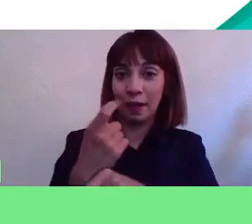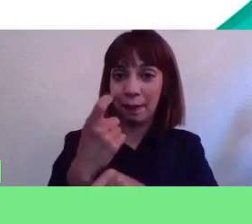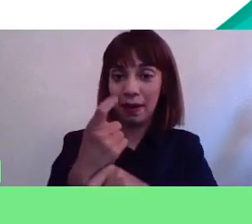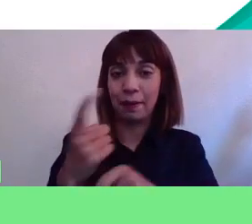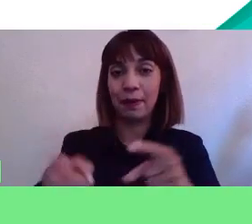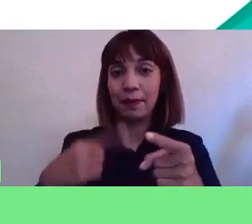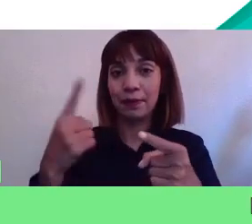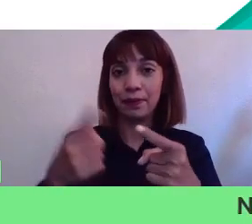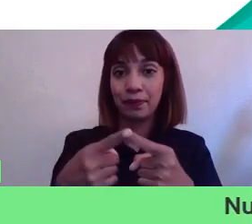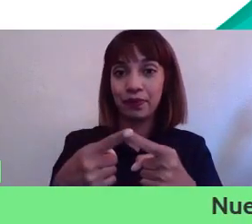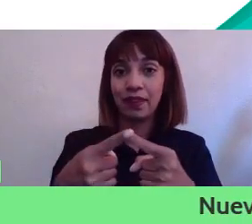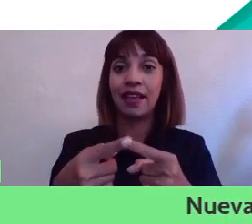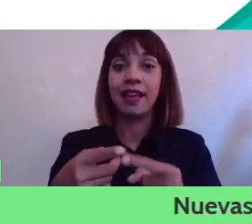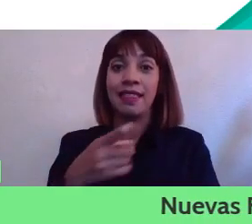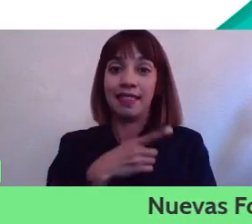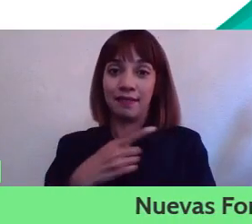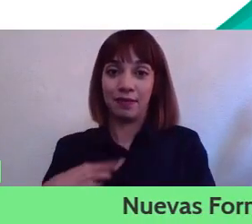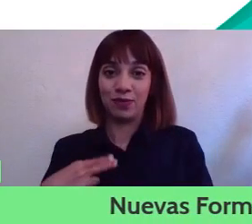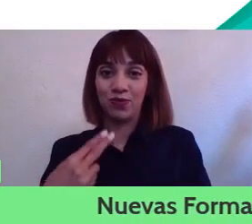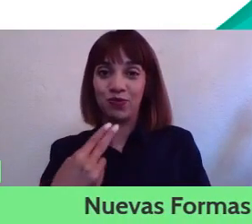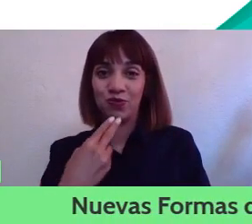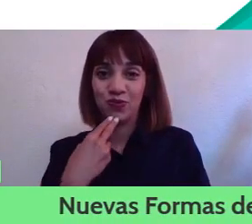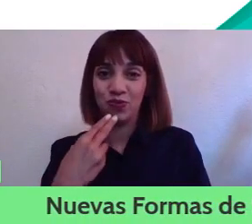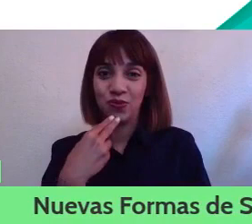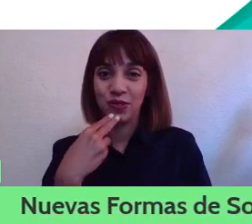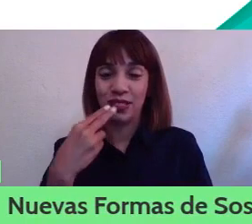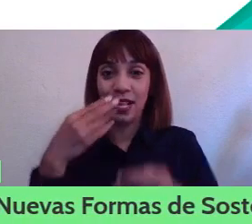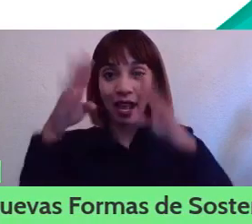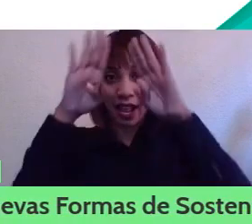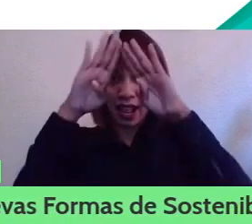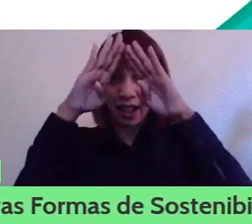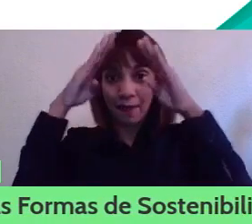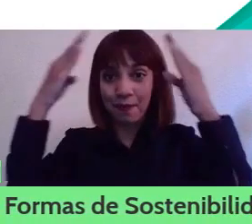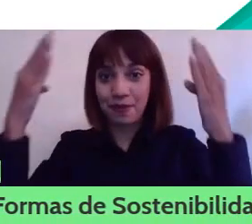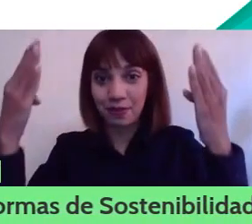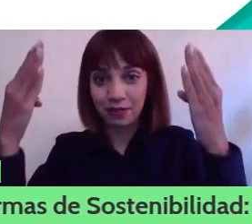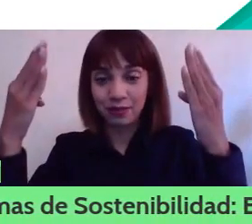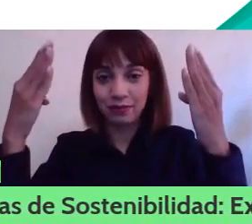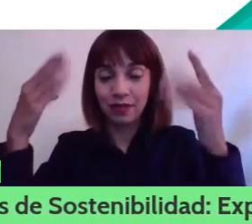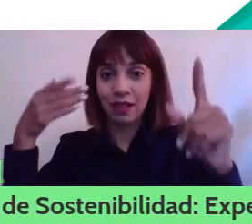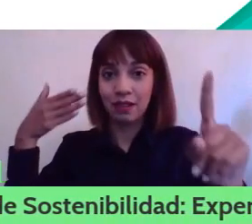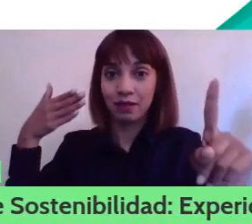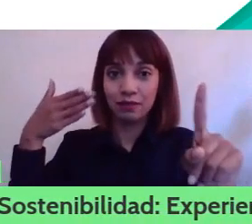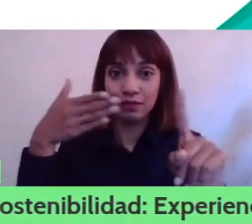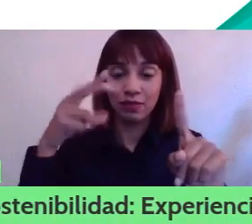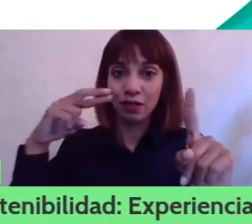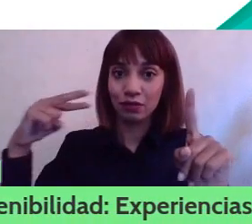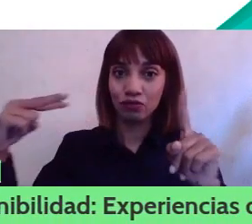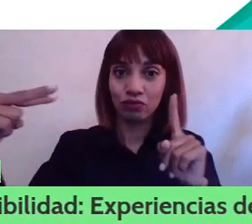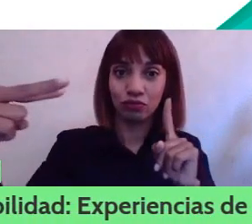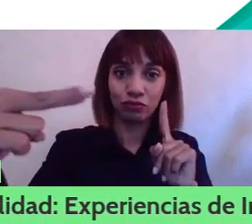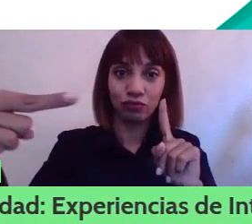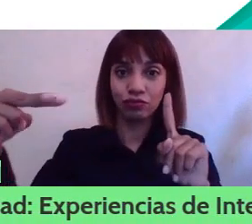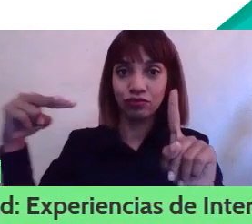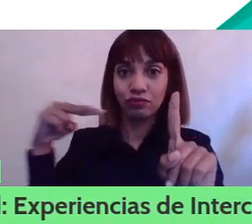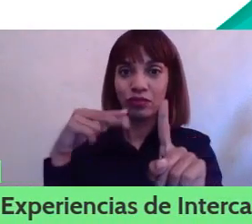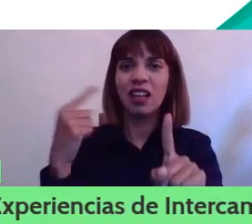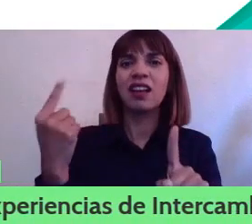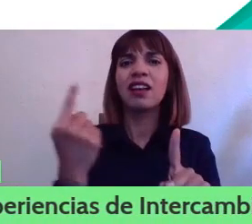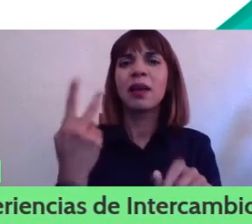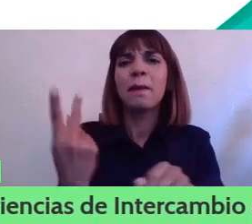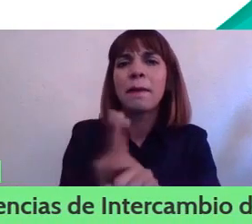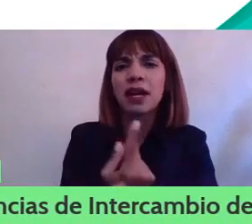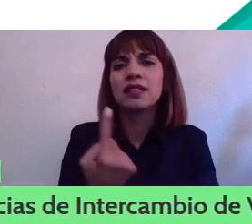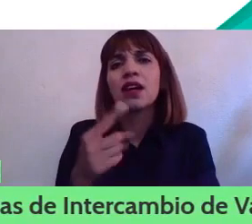utilizar primero pensar fuera de la caja, pero ¿cómo pensar fuera de la caja? Viendo lo que pasa fuera de la caja, o sea, cuáles son las necesidades,